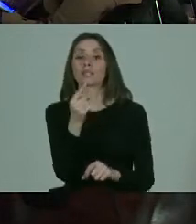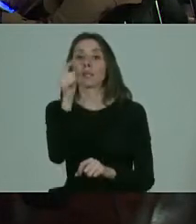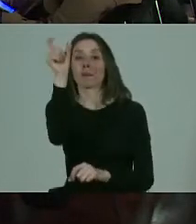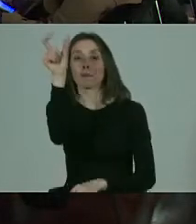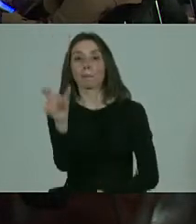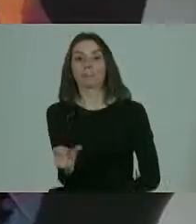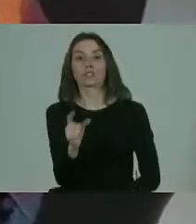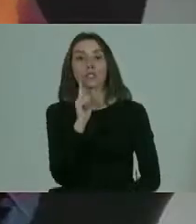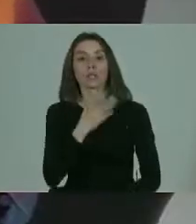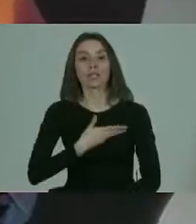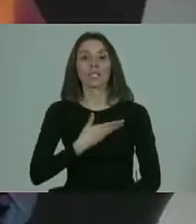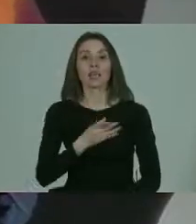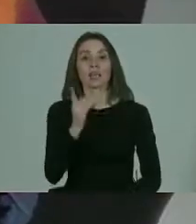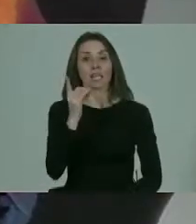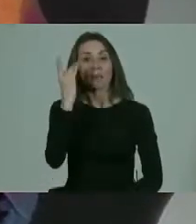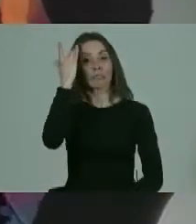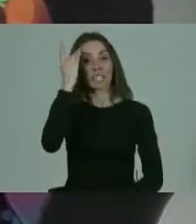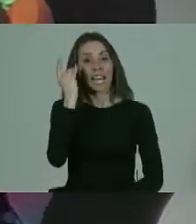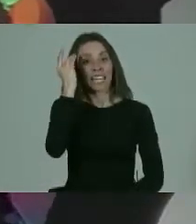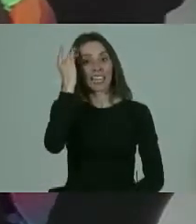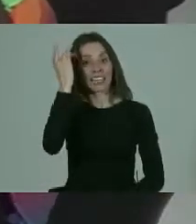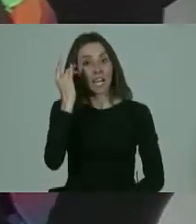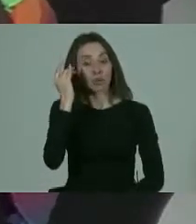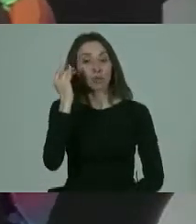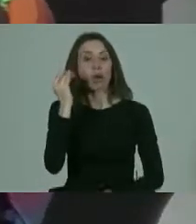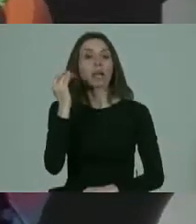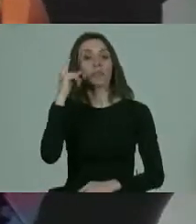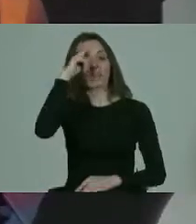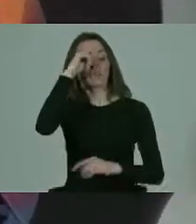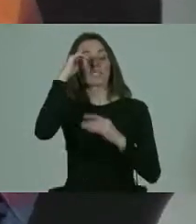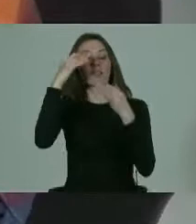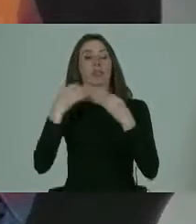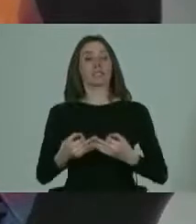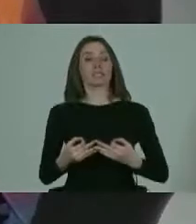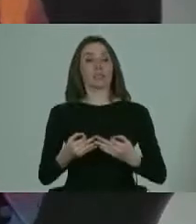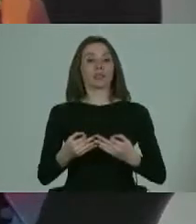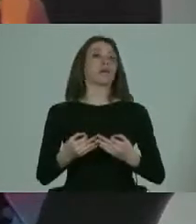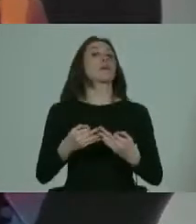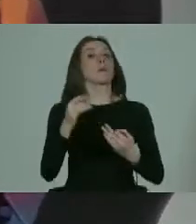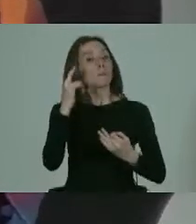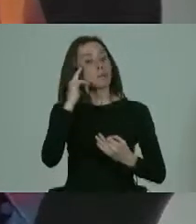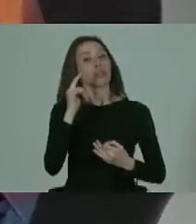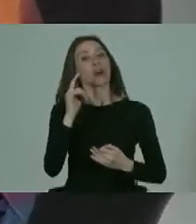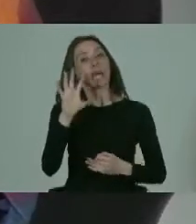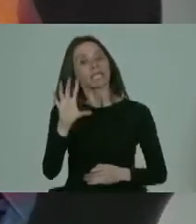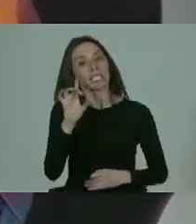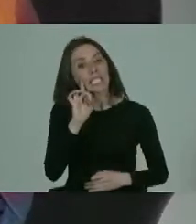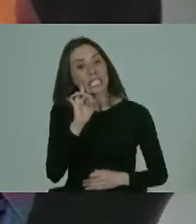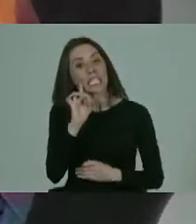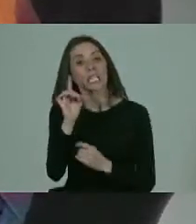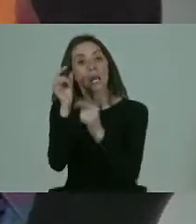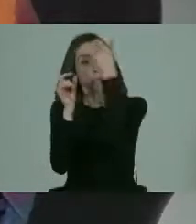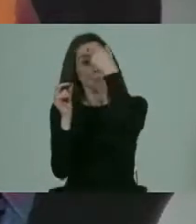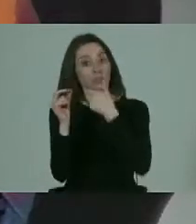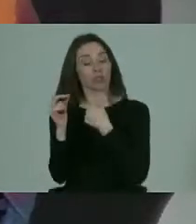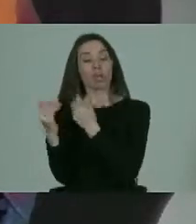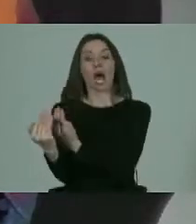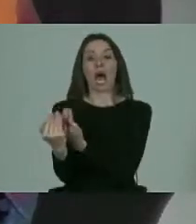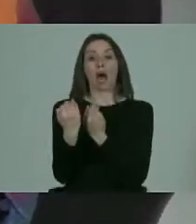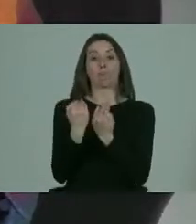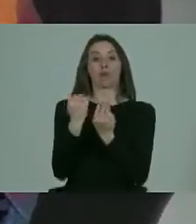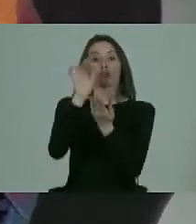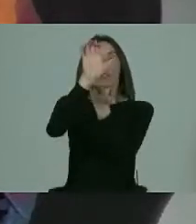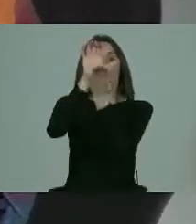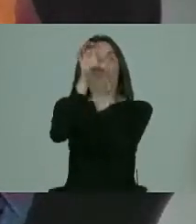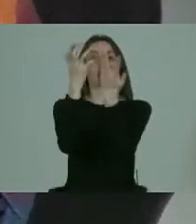las personas que tienen discapacidad intelectual no se les cuesta más tomar decisiones pero como decíamos hay que tienen que contar con los apoyos necesarios el estado tiene que hacerse